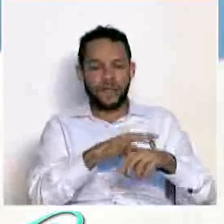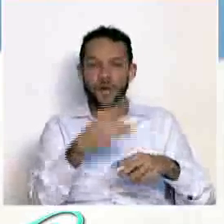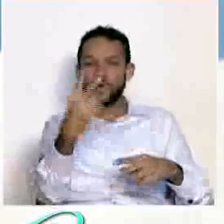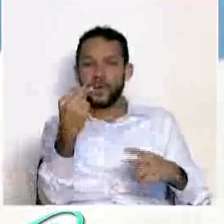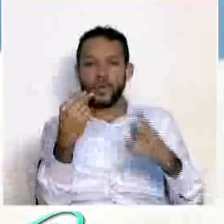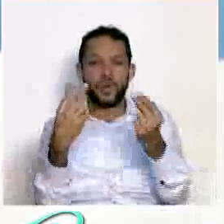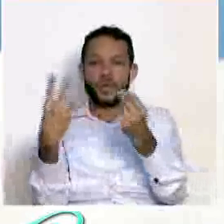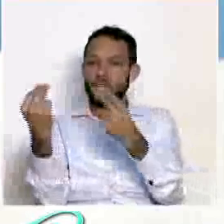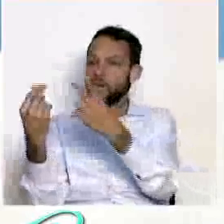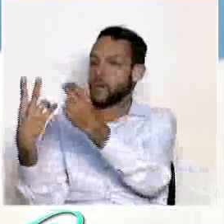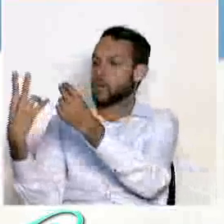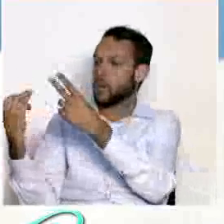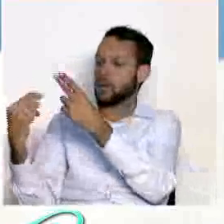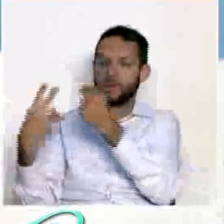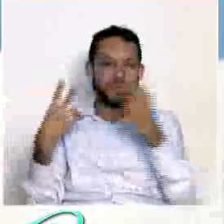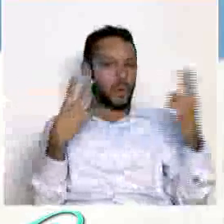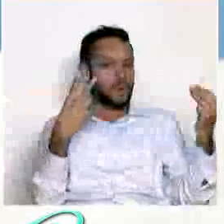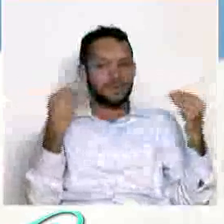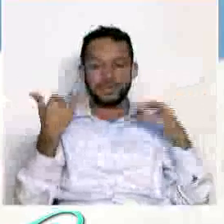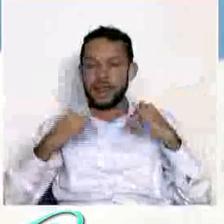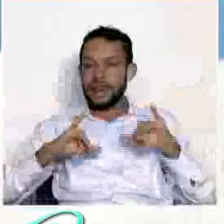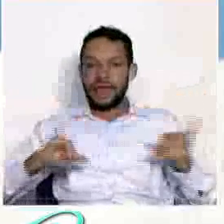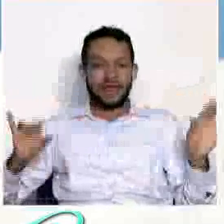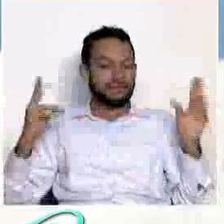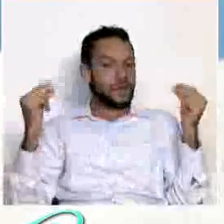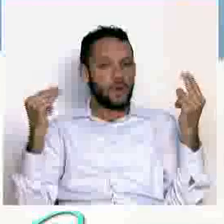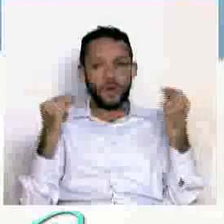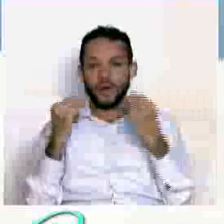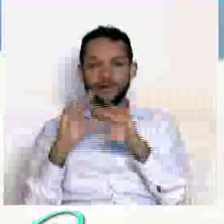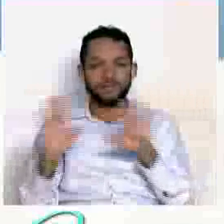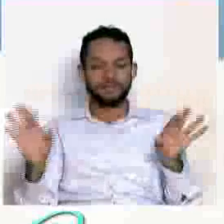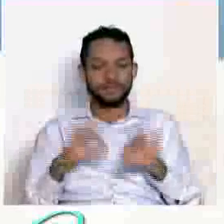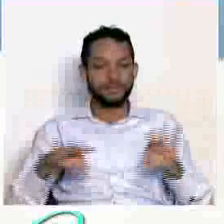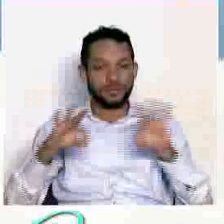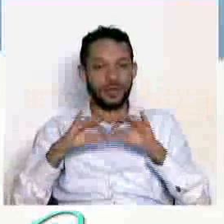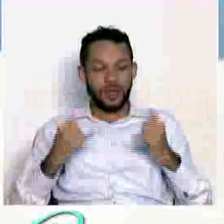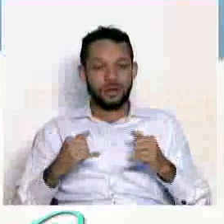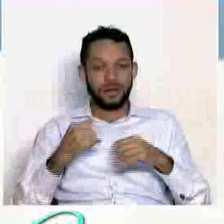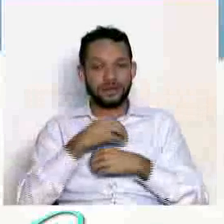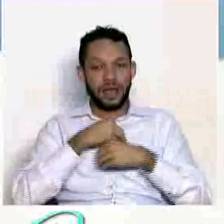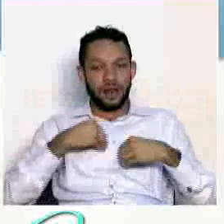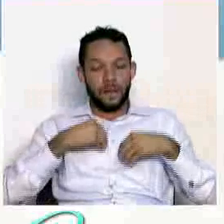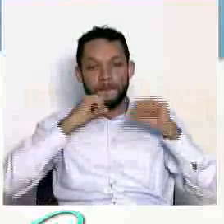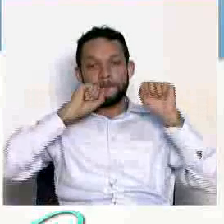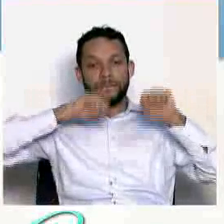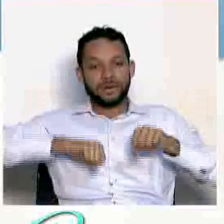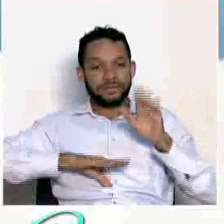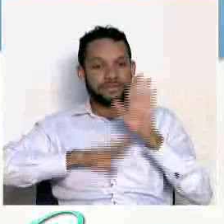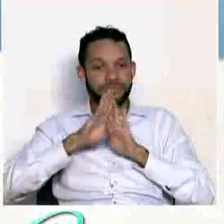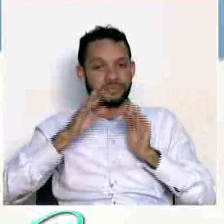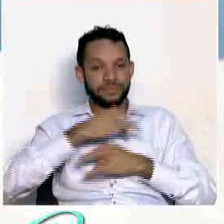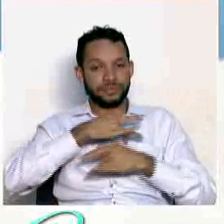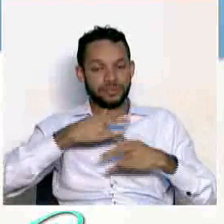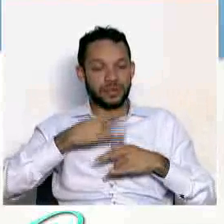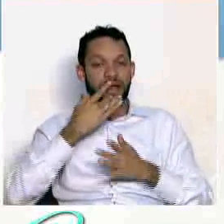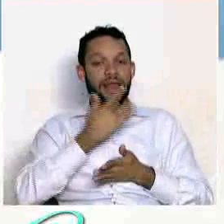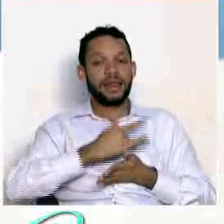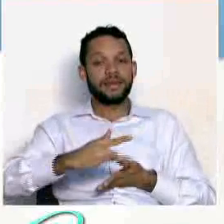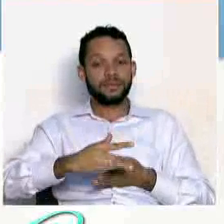muy acucioso, llamó, pidió historias clínicas, reunió a los médicos y realmente demostraron cómo ella había entrado en un proceso de